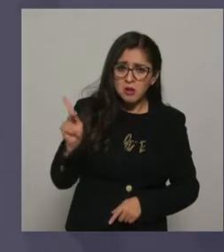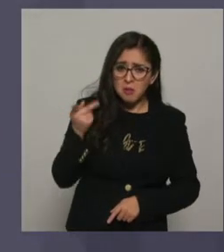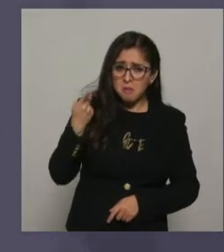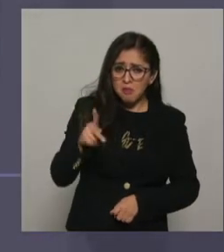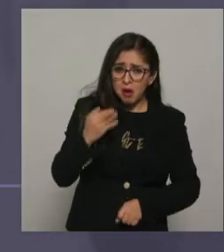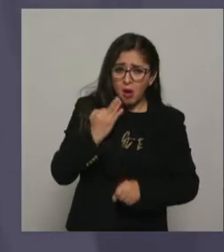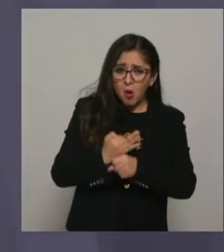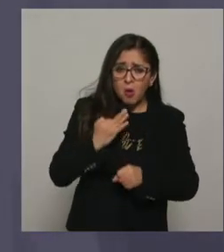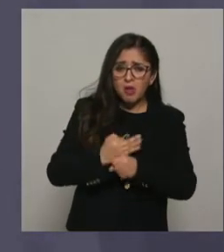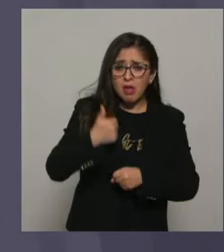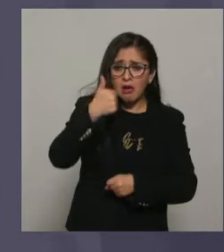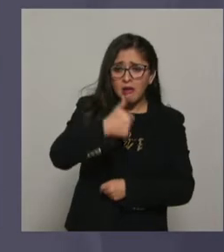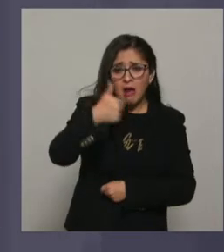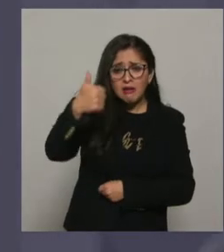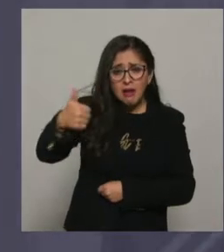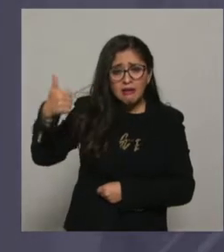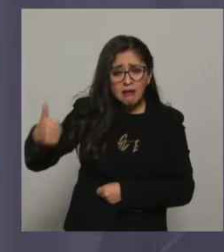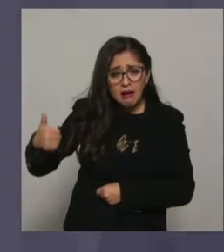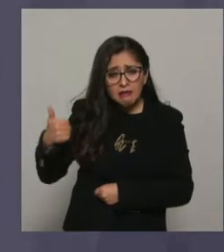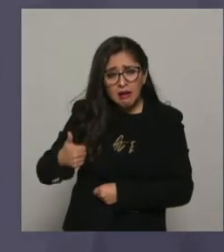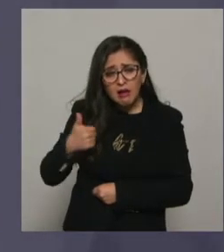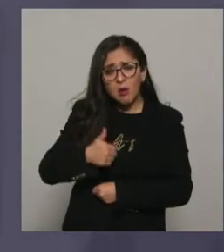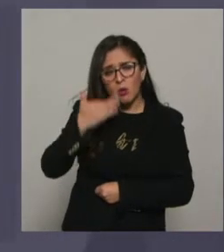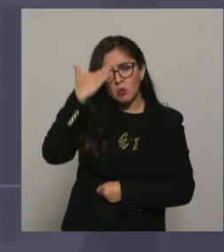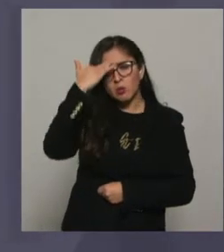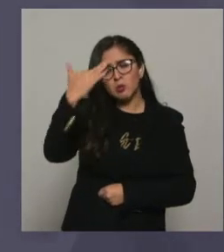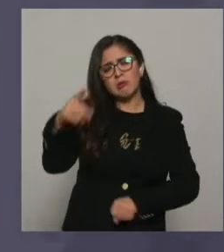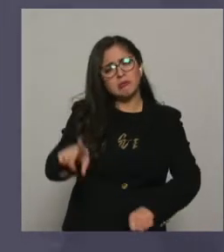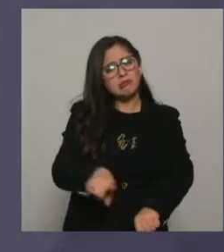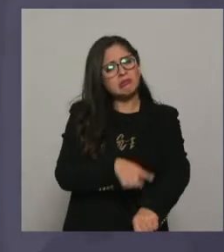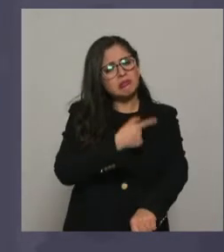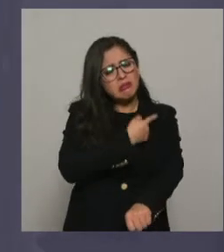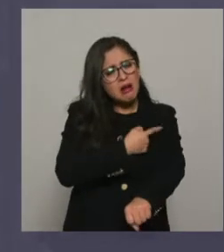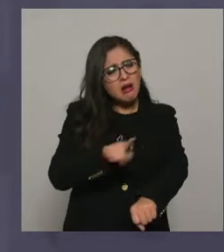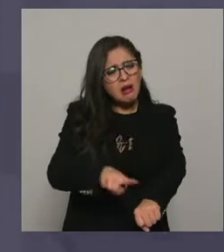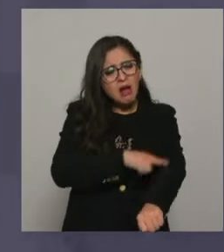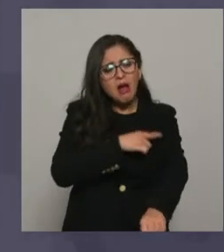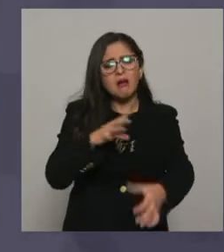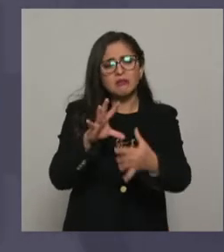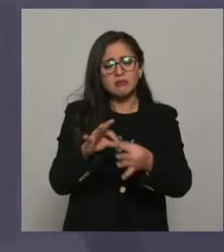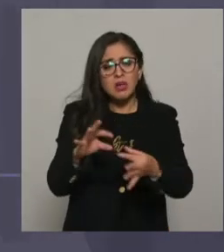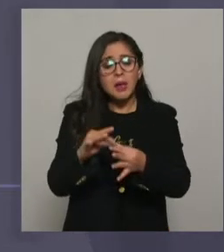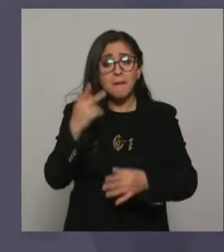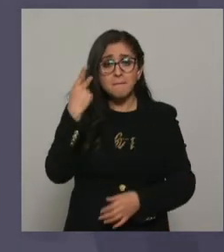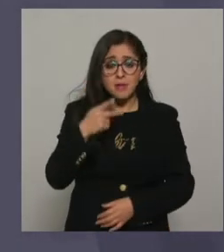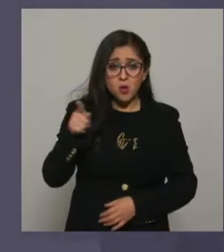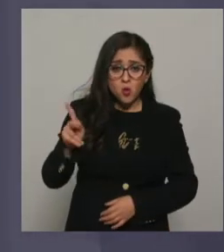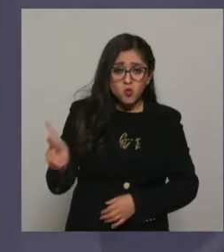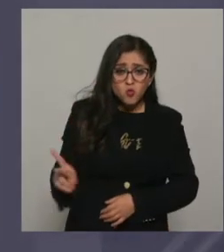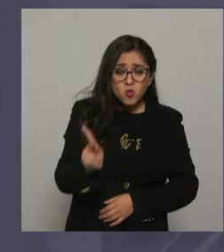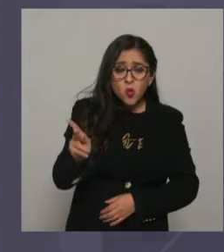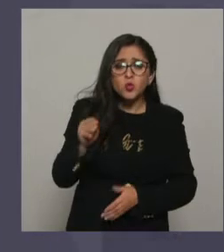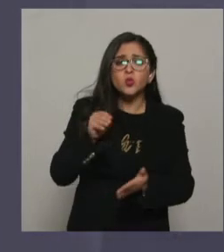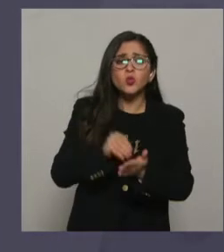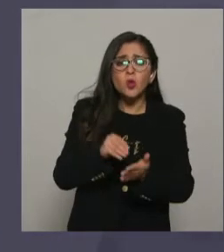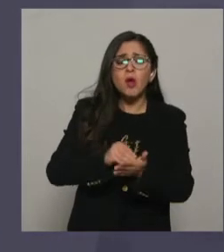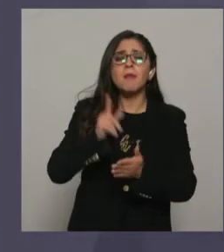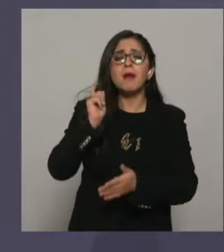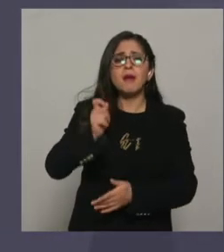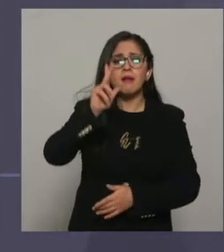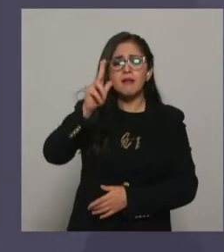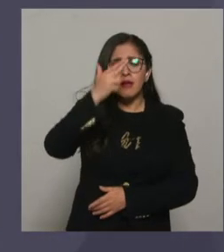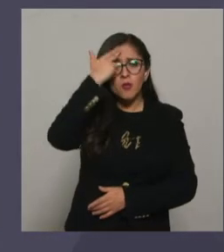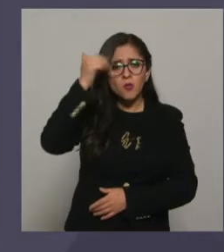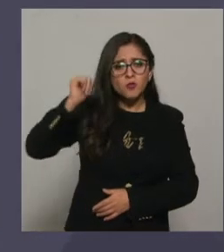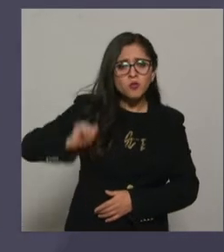hablar en cada uno de ellos. En todos estos pueblos todavía se manifiesta la tradición ancestral. En el